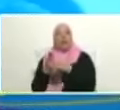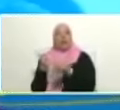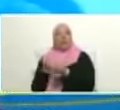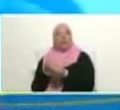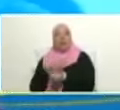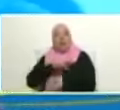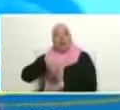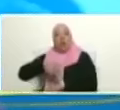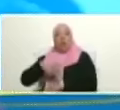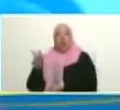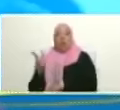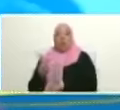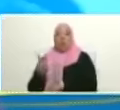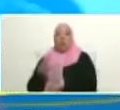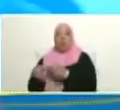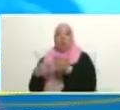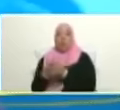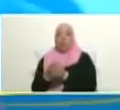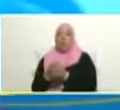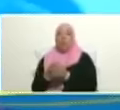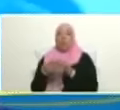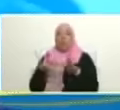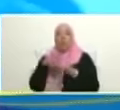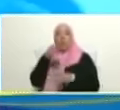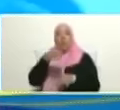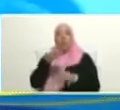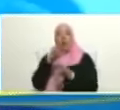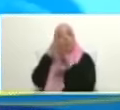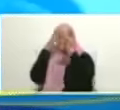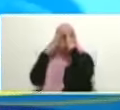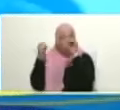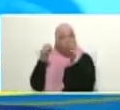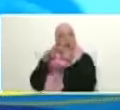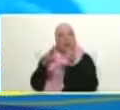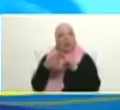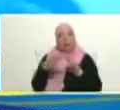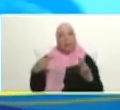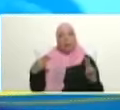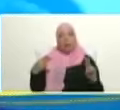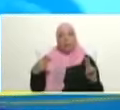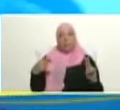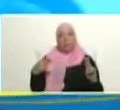de nuestro país y salimos victoriosos con la diplomacia bolivariana de paz.